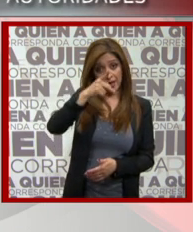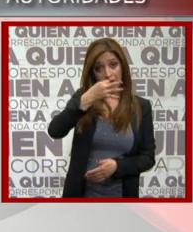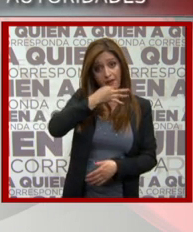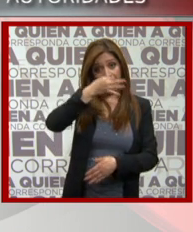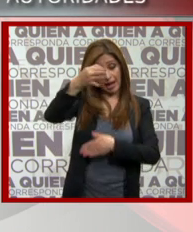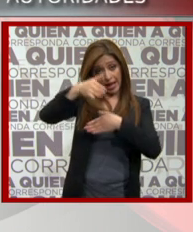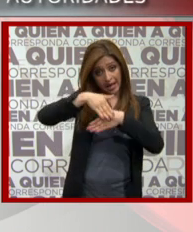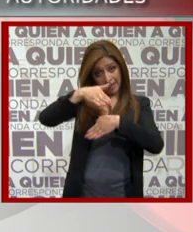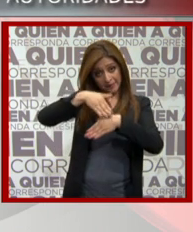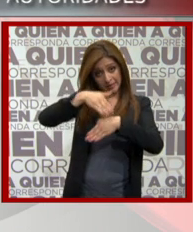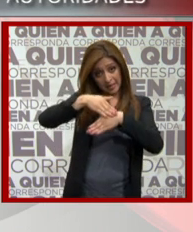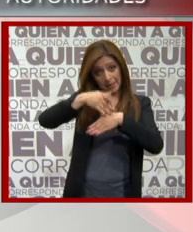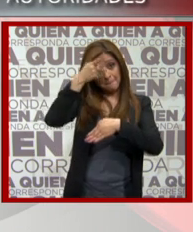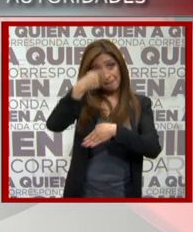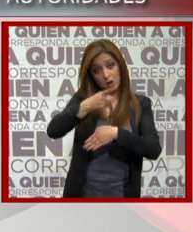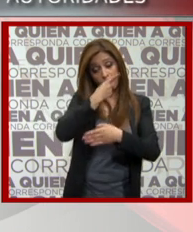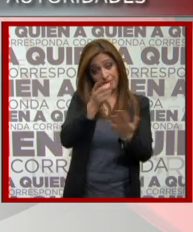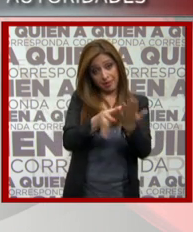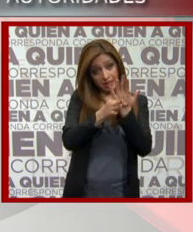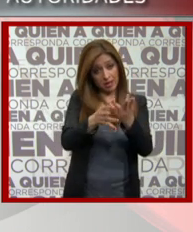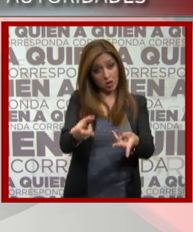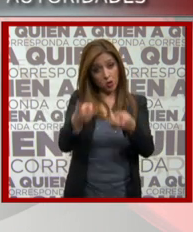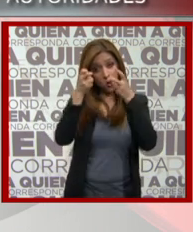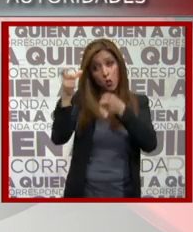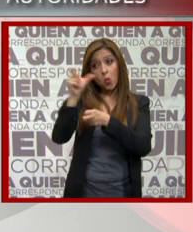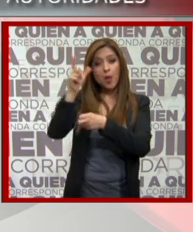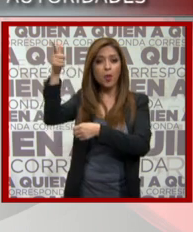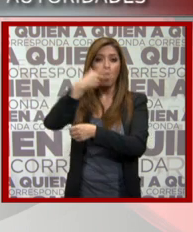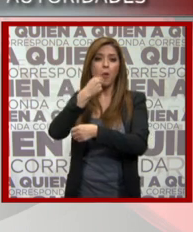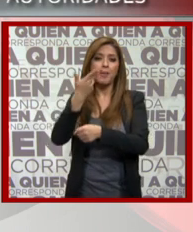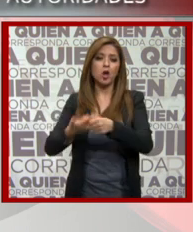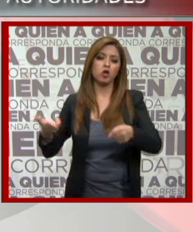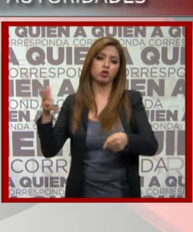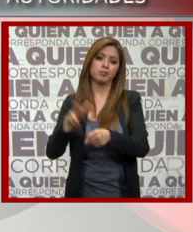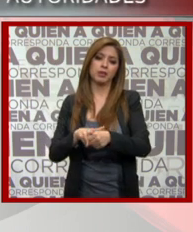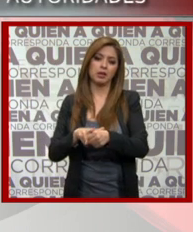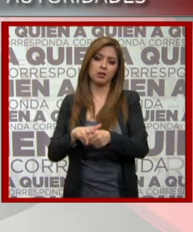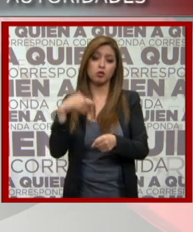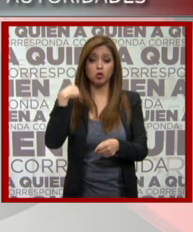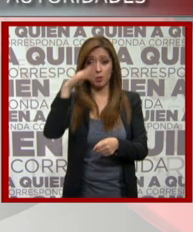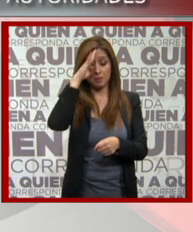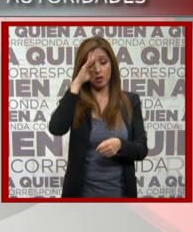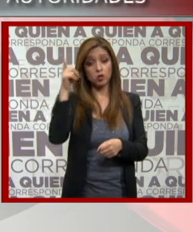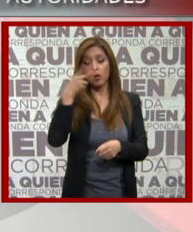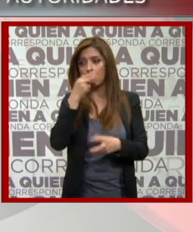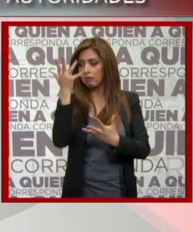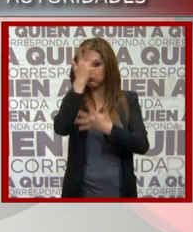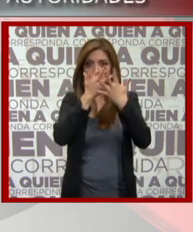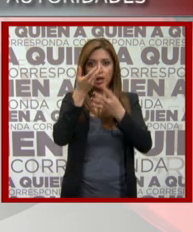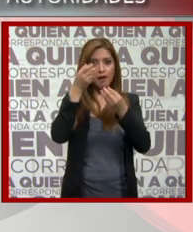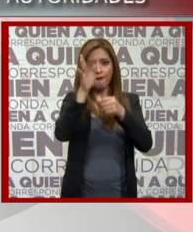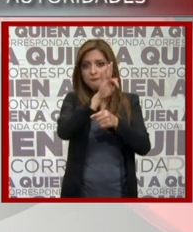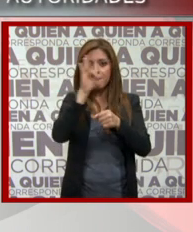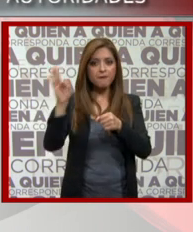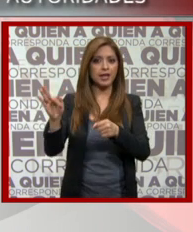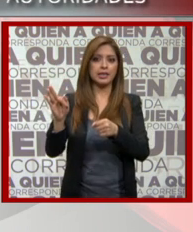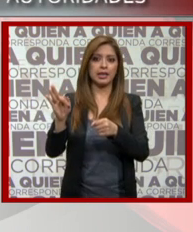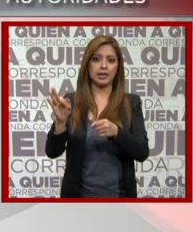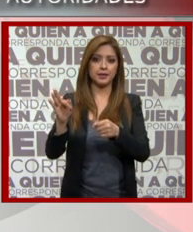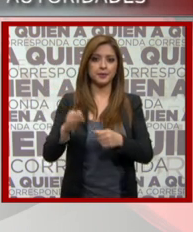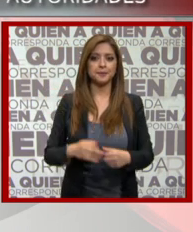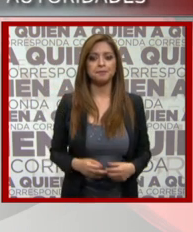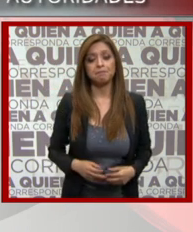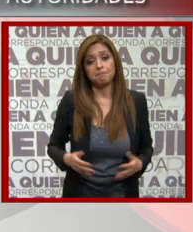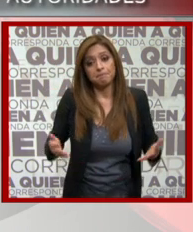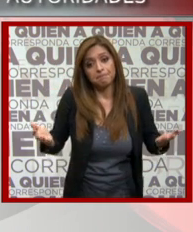que... lo acusaron de robo mientras estaba hospitalizado. Claro que se les fueron las fechas aquí en el las confundieron.